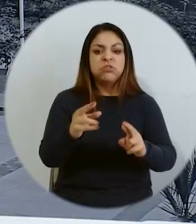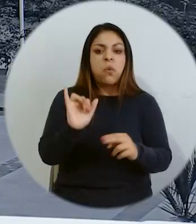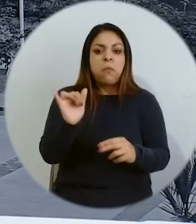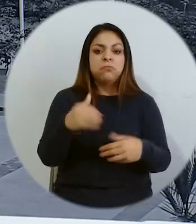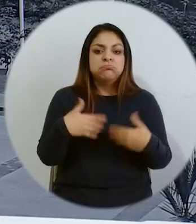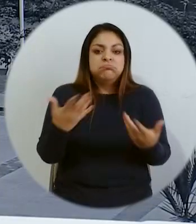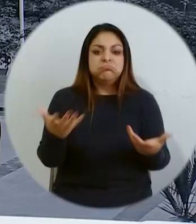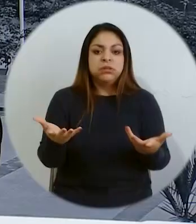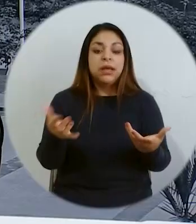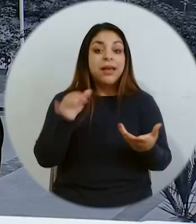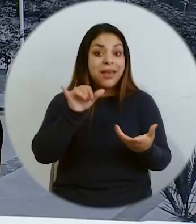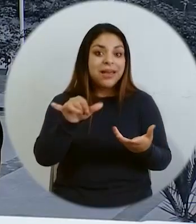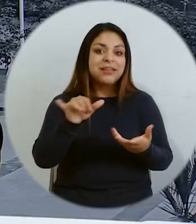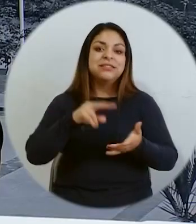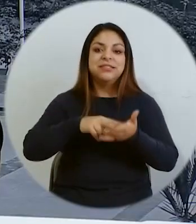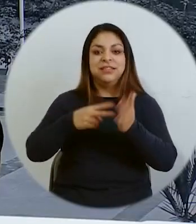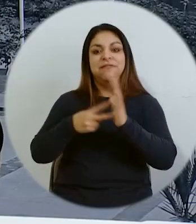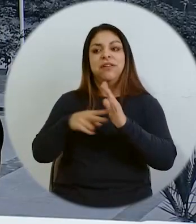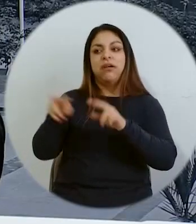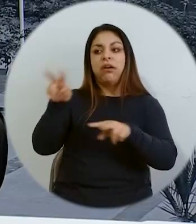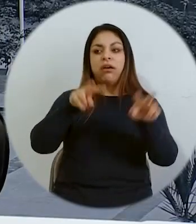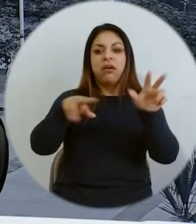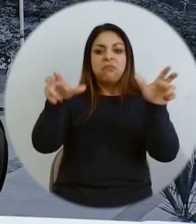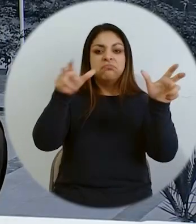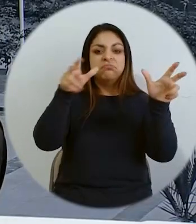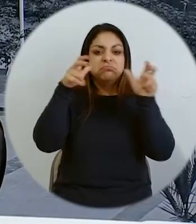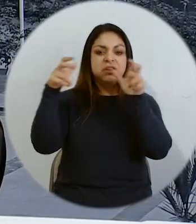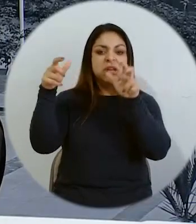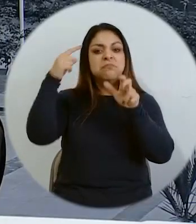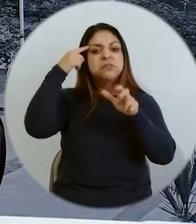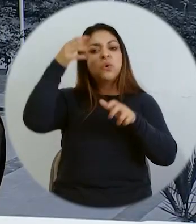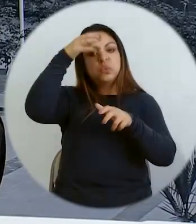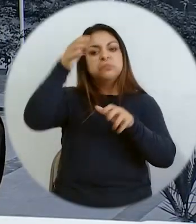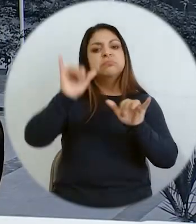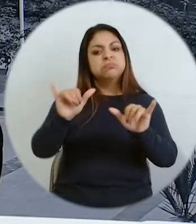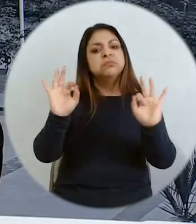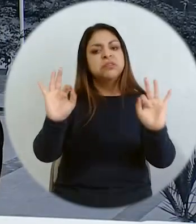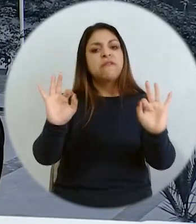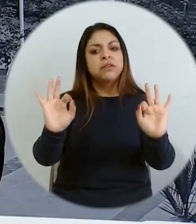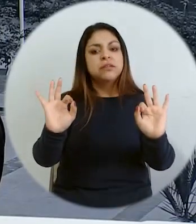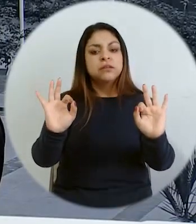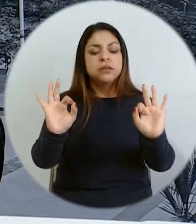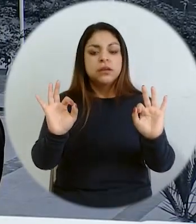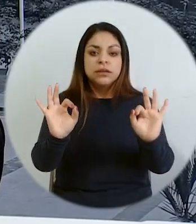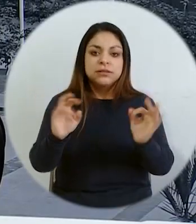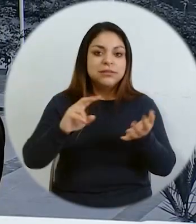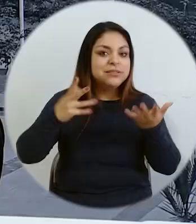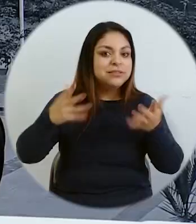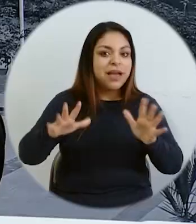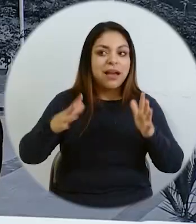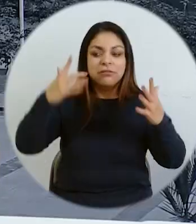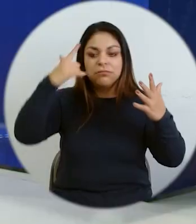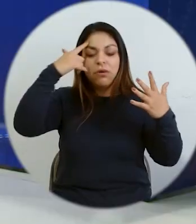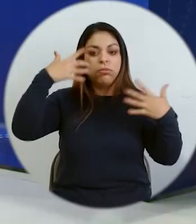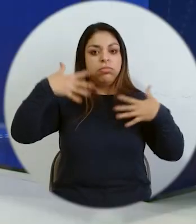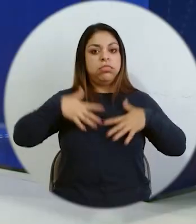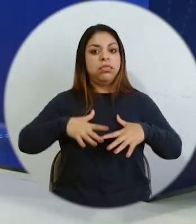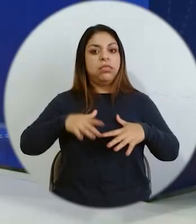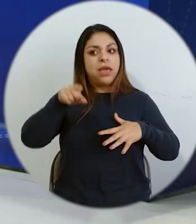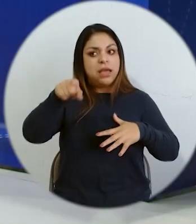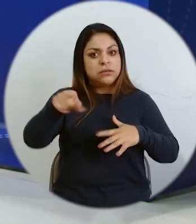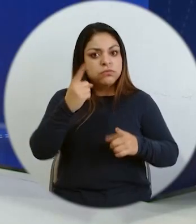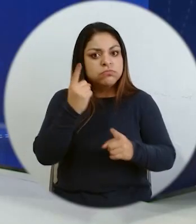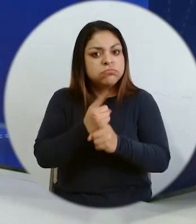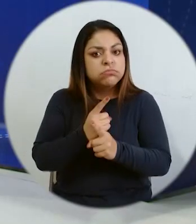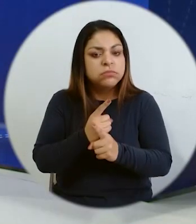respeto, entonces empezamos a transmitir culturalmente esa idea, es decir, empieza a arraigarse esa